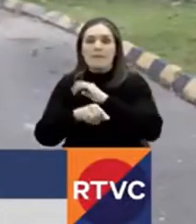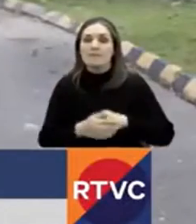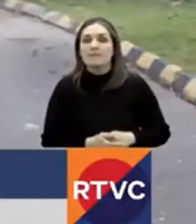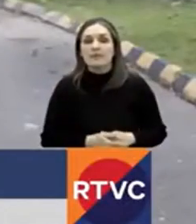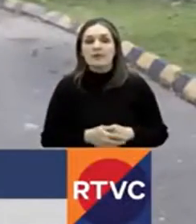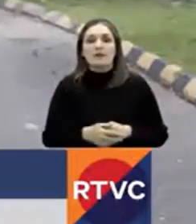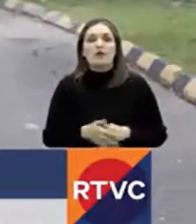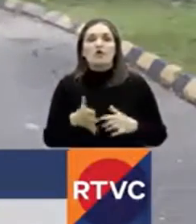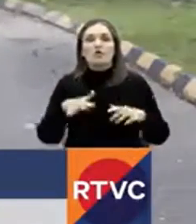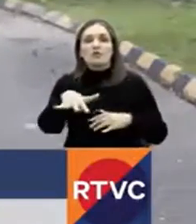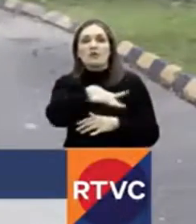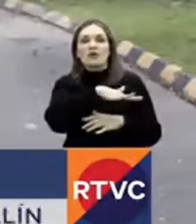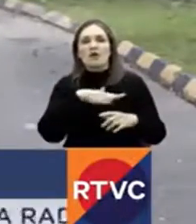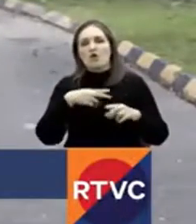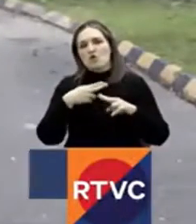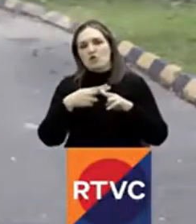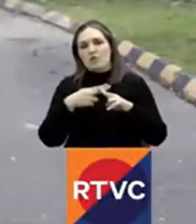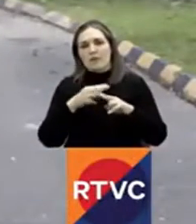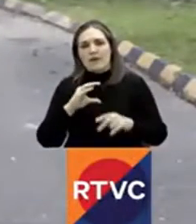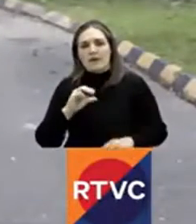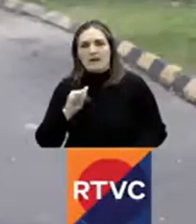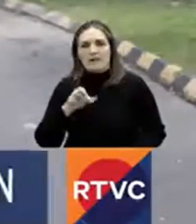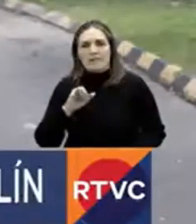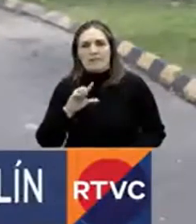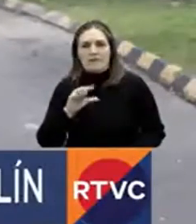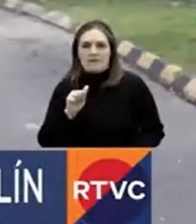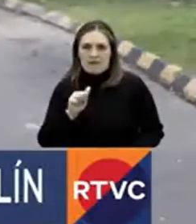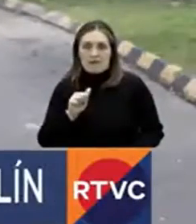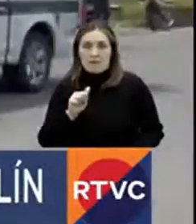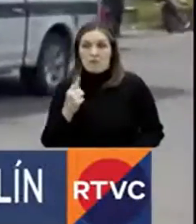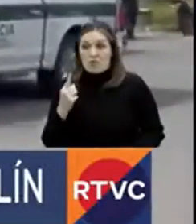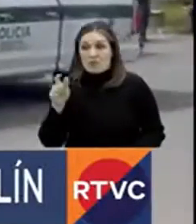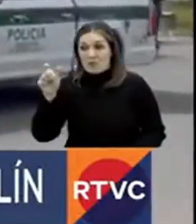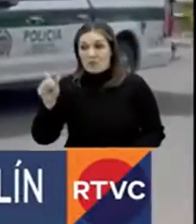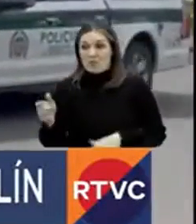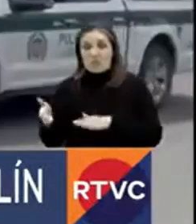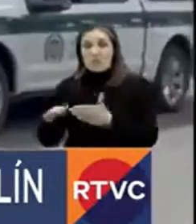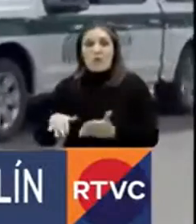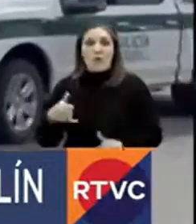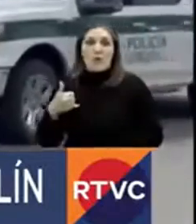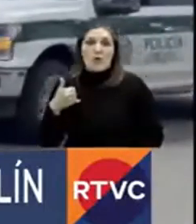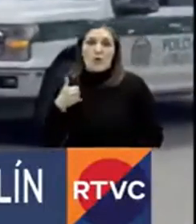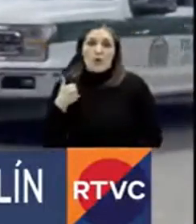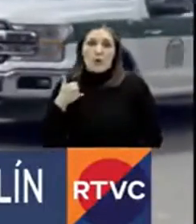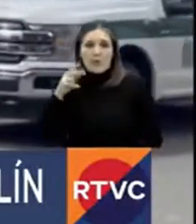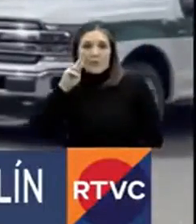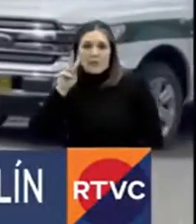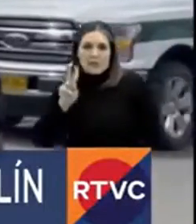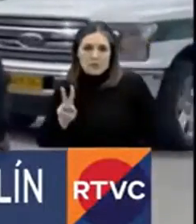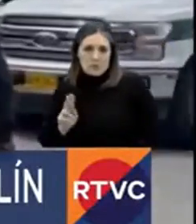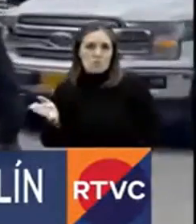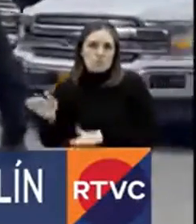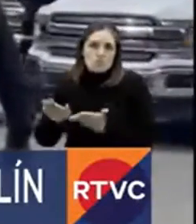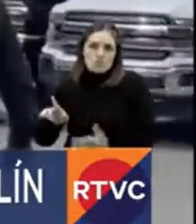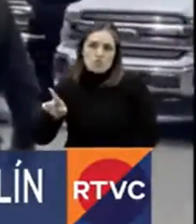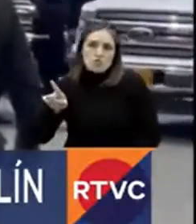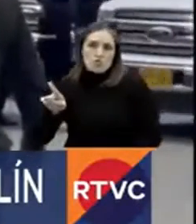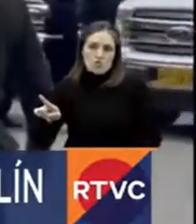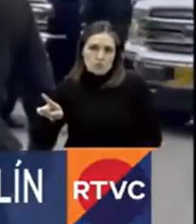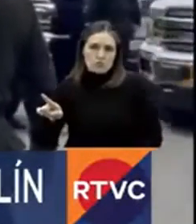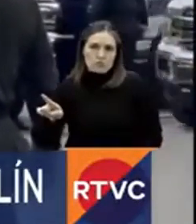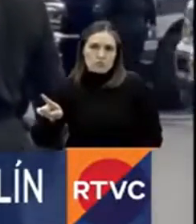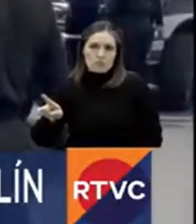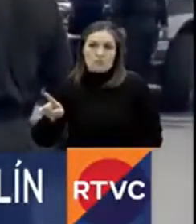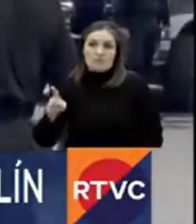de la capital antioqueña. De hecho, una de las víctimas fatales fue un joven de origen venezolano. En este atentado incluso